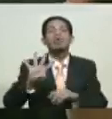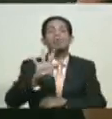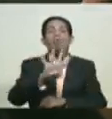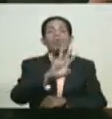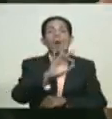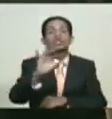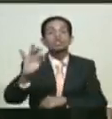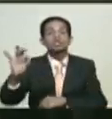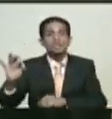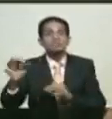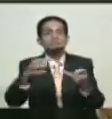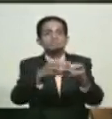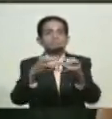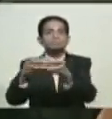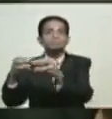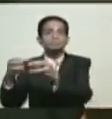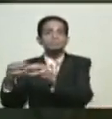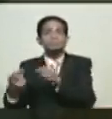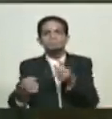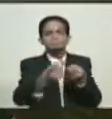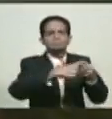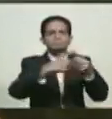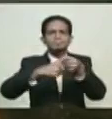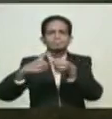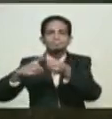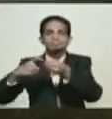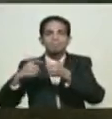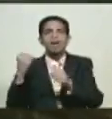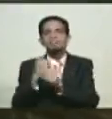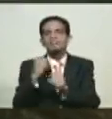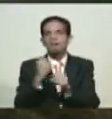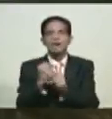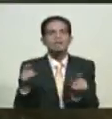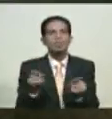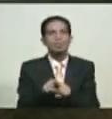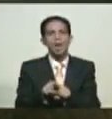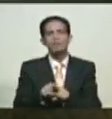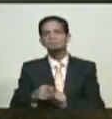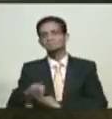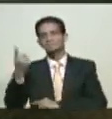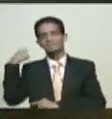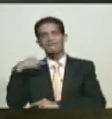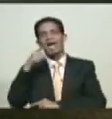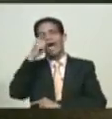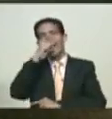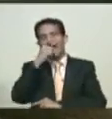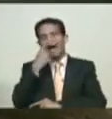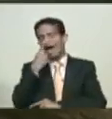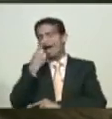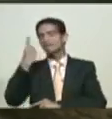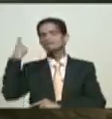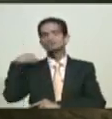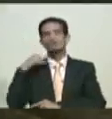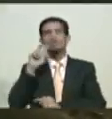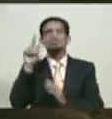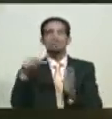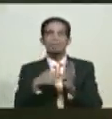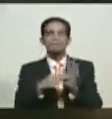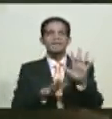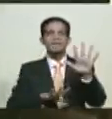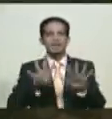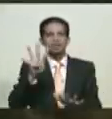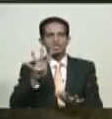dispuestas para trabajar tal cual como lo hicimos en el año 2016 y en el año 2014